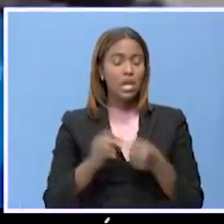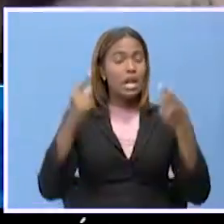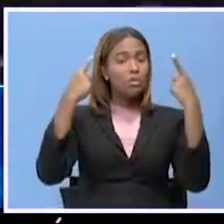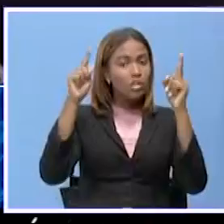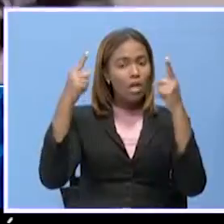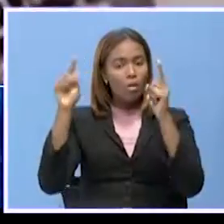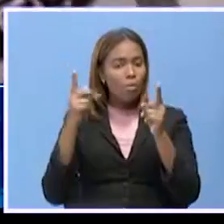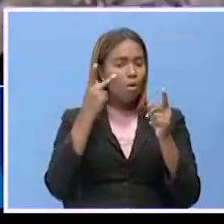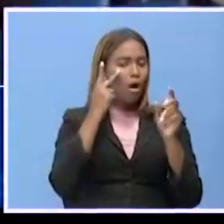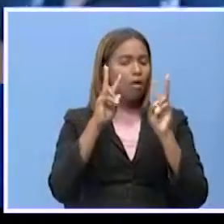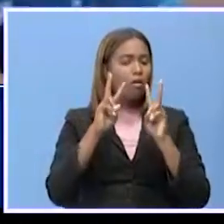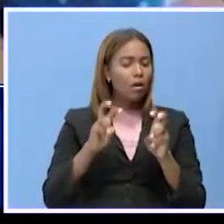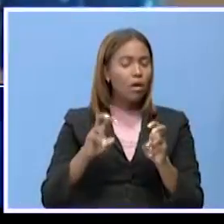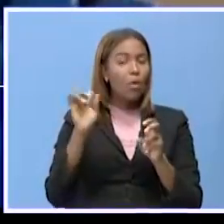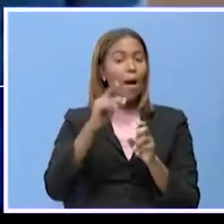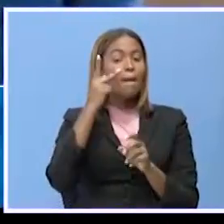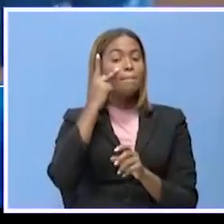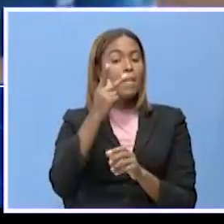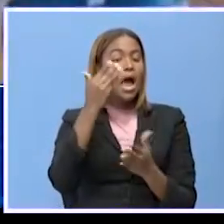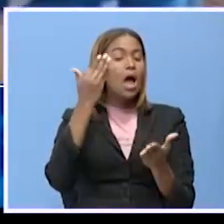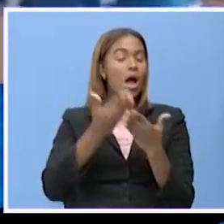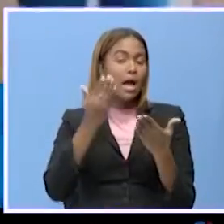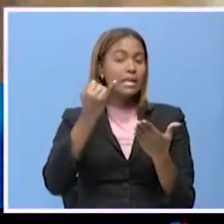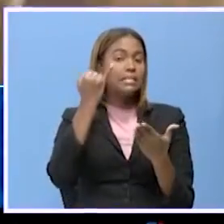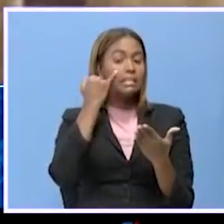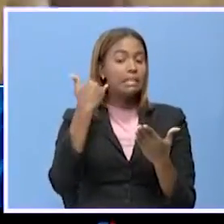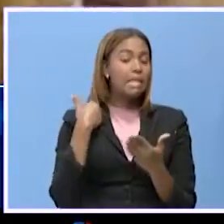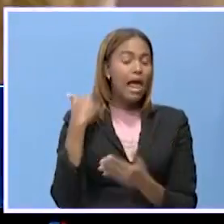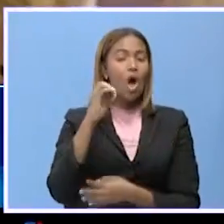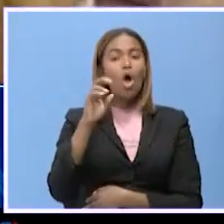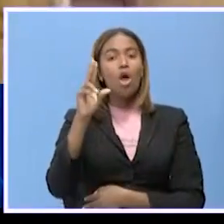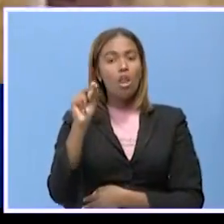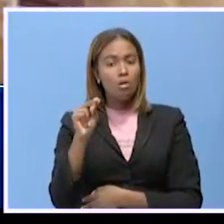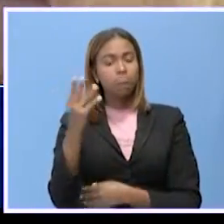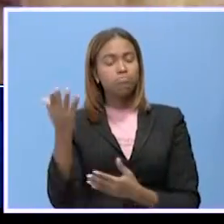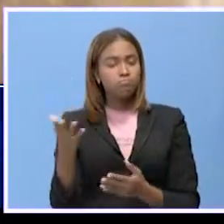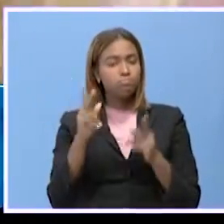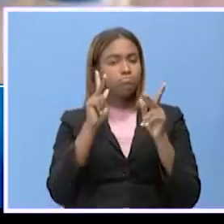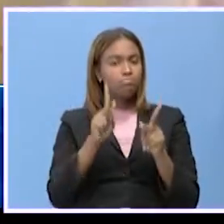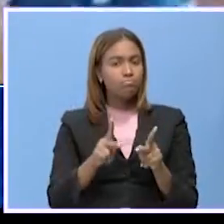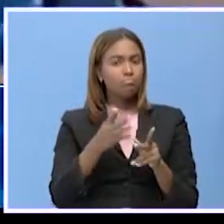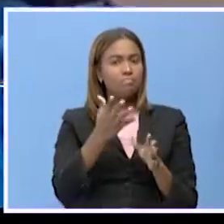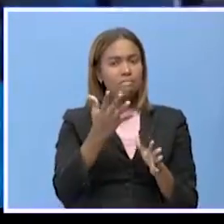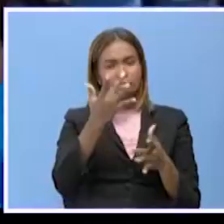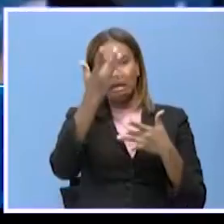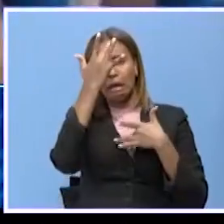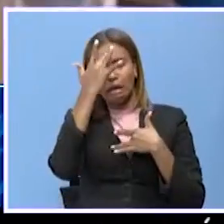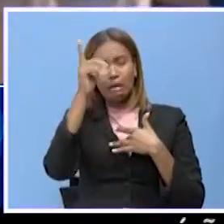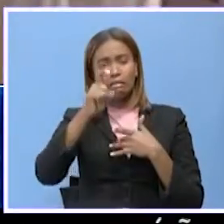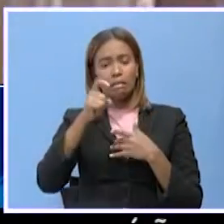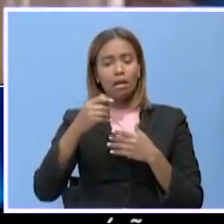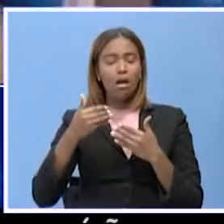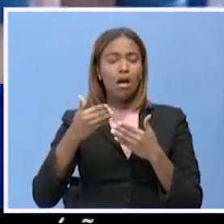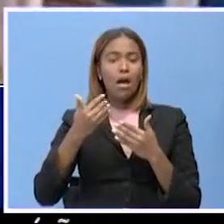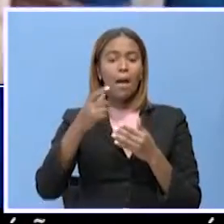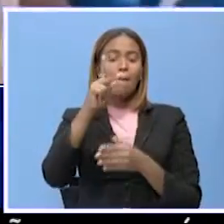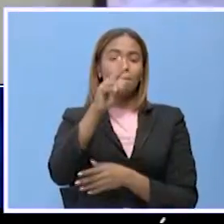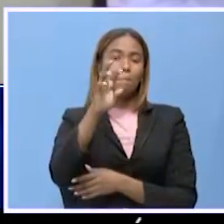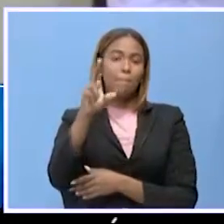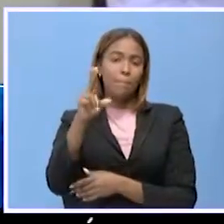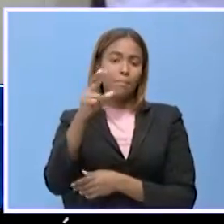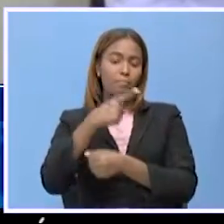resultados y para confirmar si hay o no hay la necesidad de hacer una prueba de